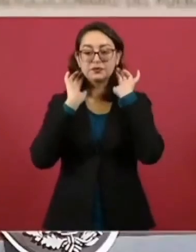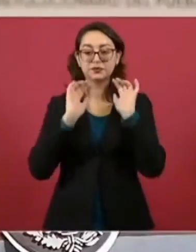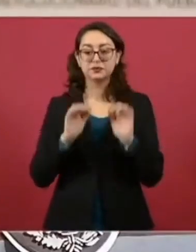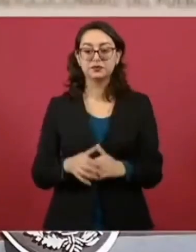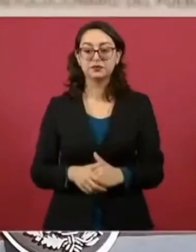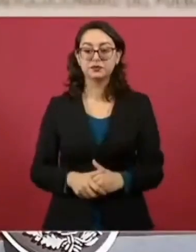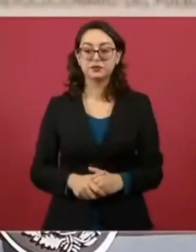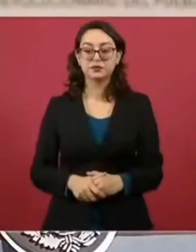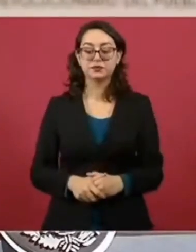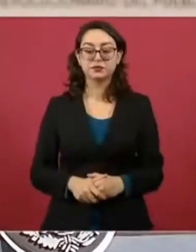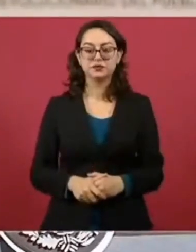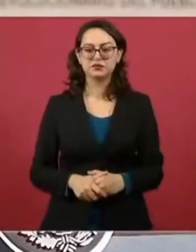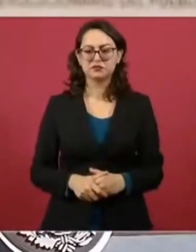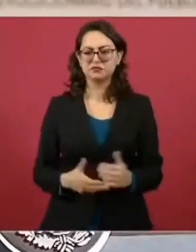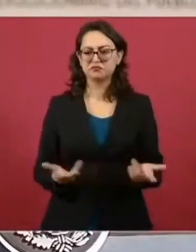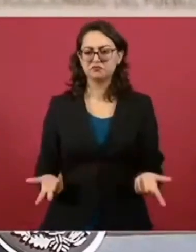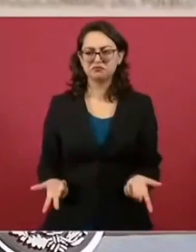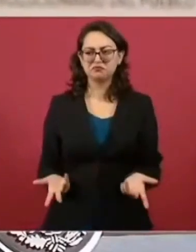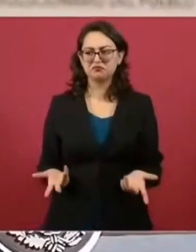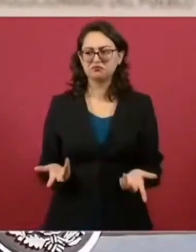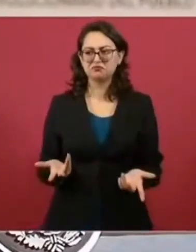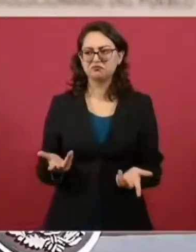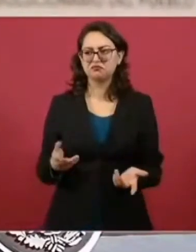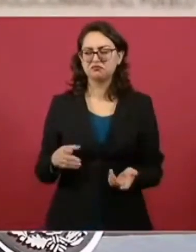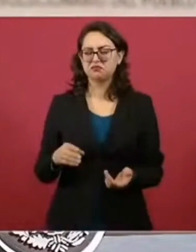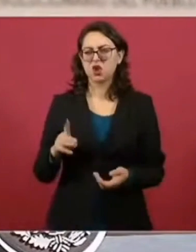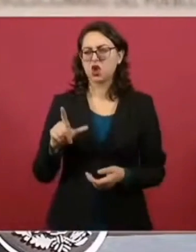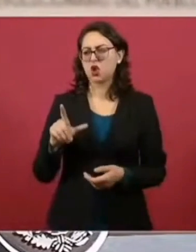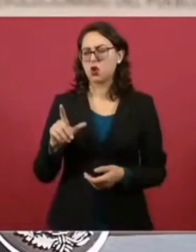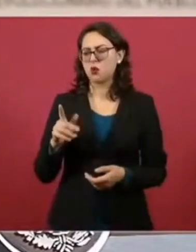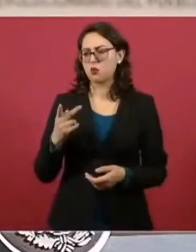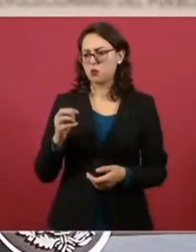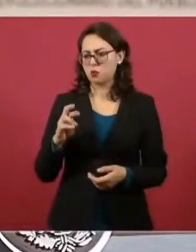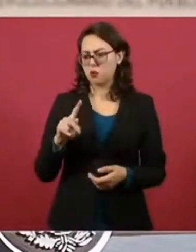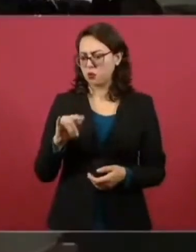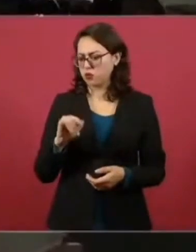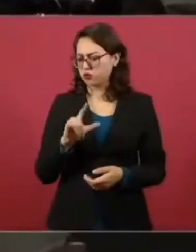Miguel de la Madrid, Salinas, no, pues